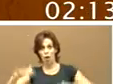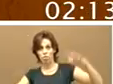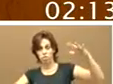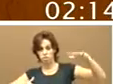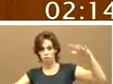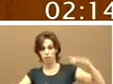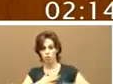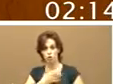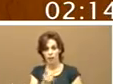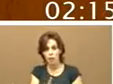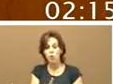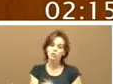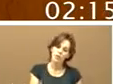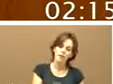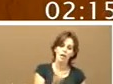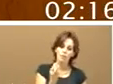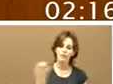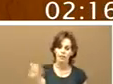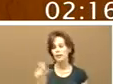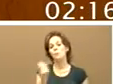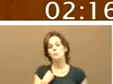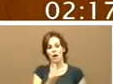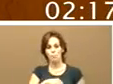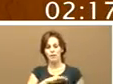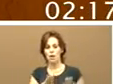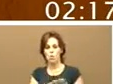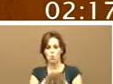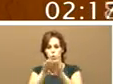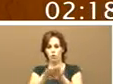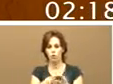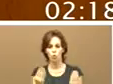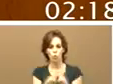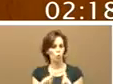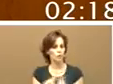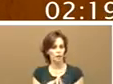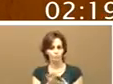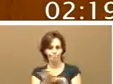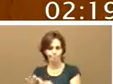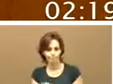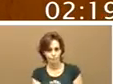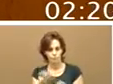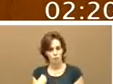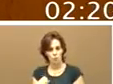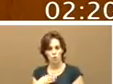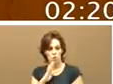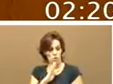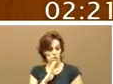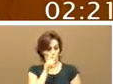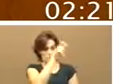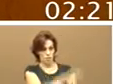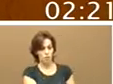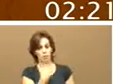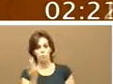importante que efectivamente ese señuelo del que se habla y del que se acaba de hablar ahora por parte del